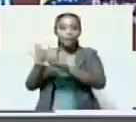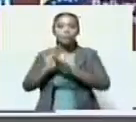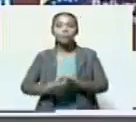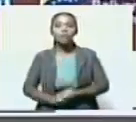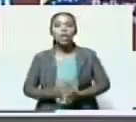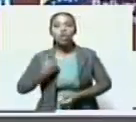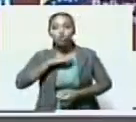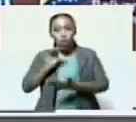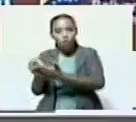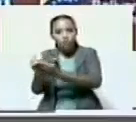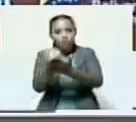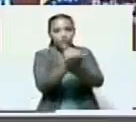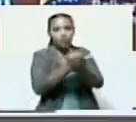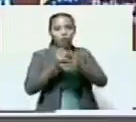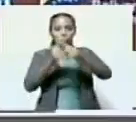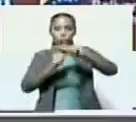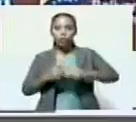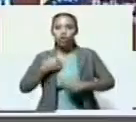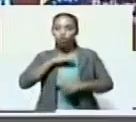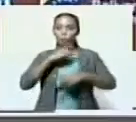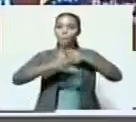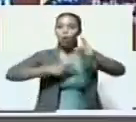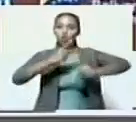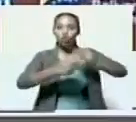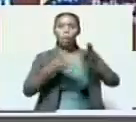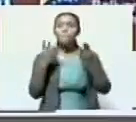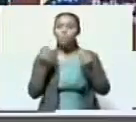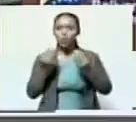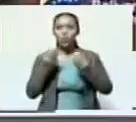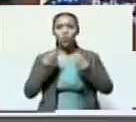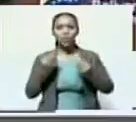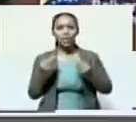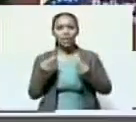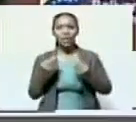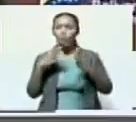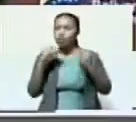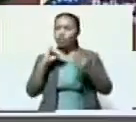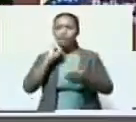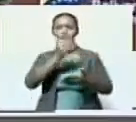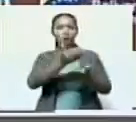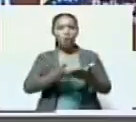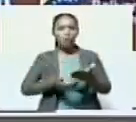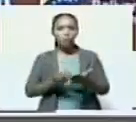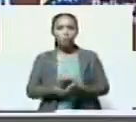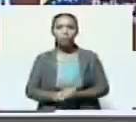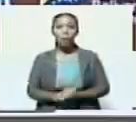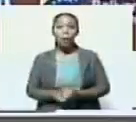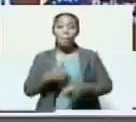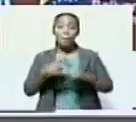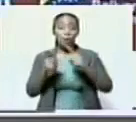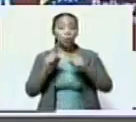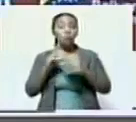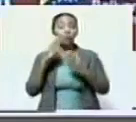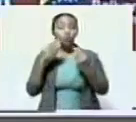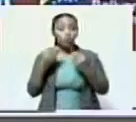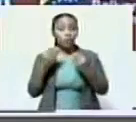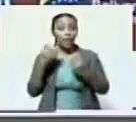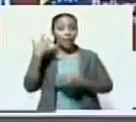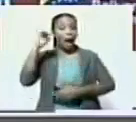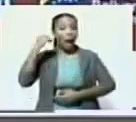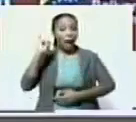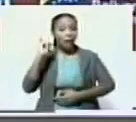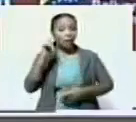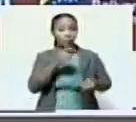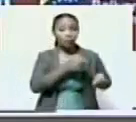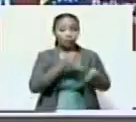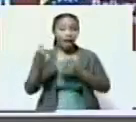Hemos recogido y estamos procesando mucha, mucha información, pero mucha que lleva y nos